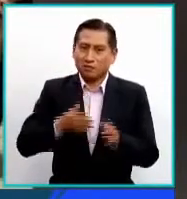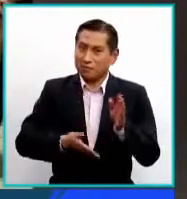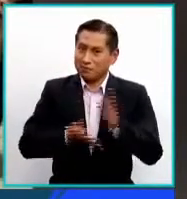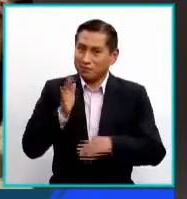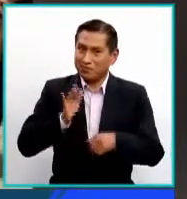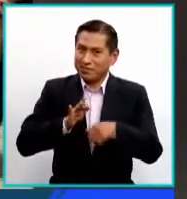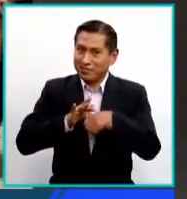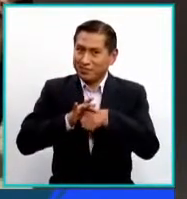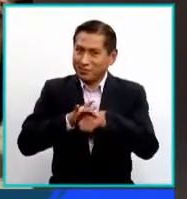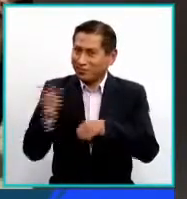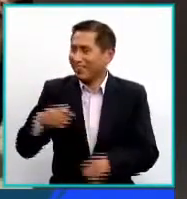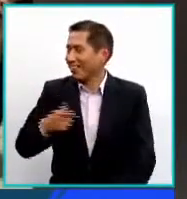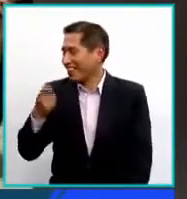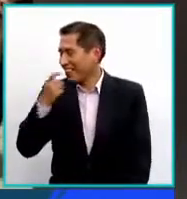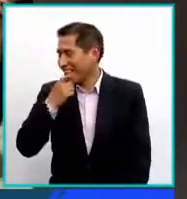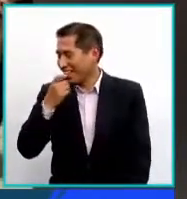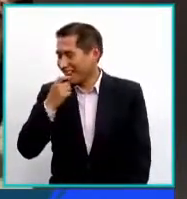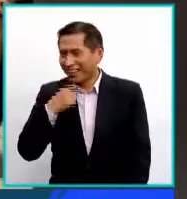temprano.